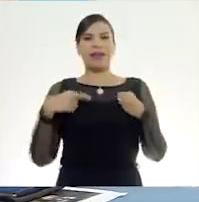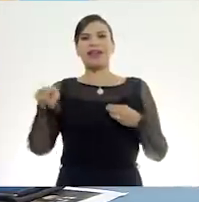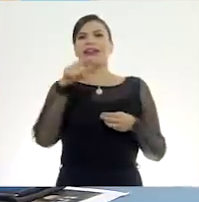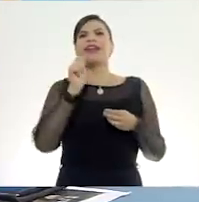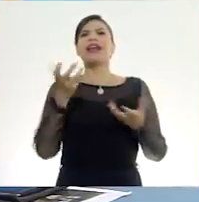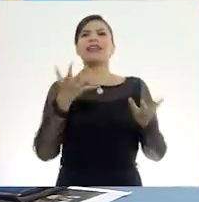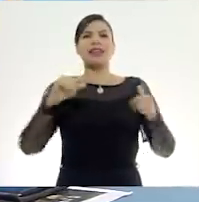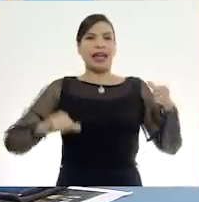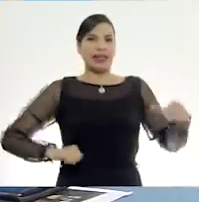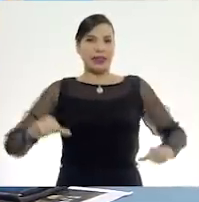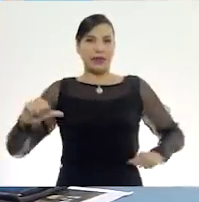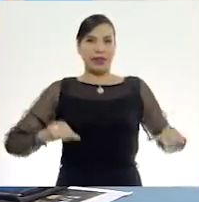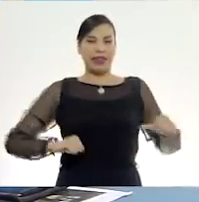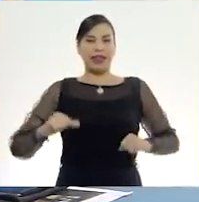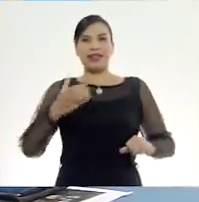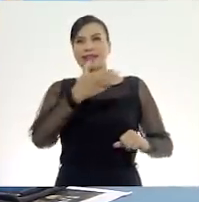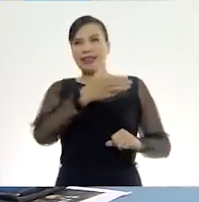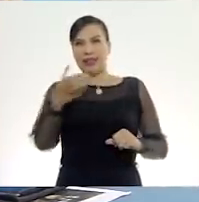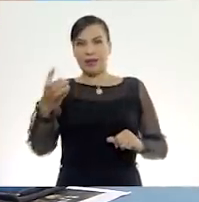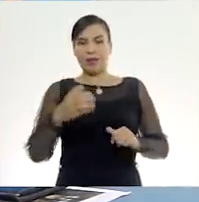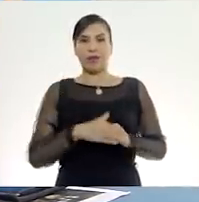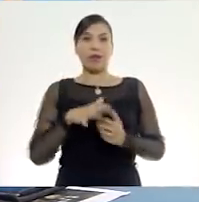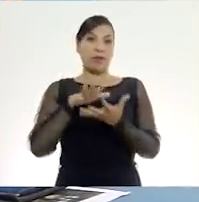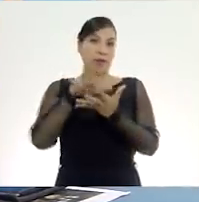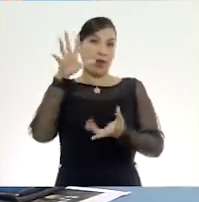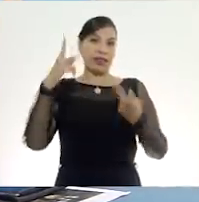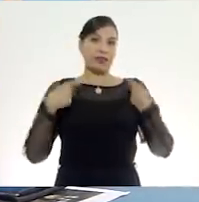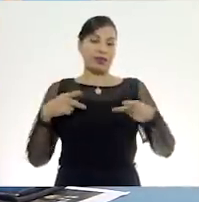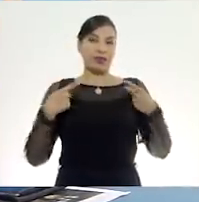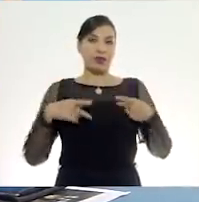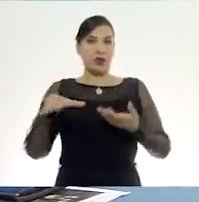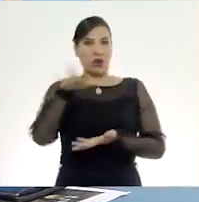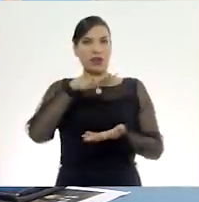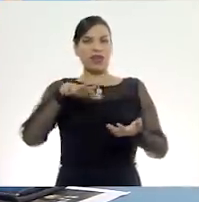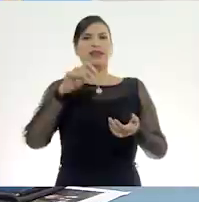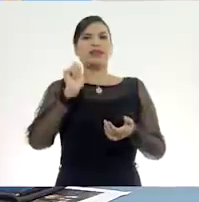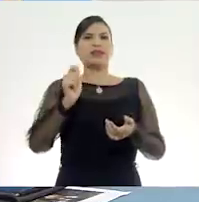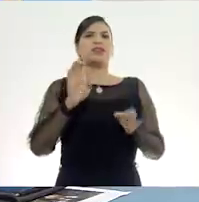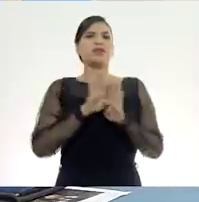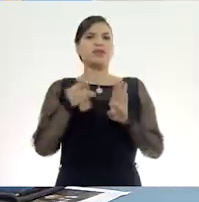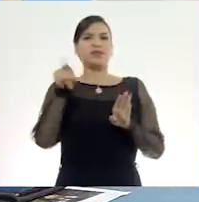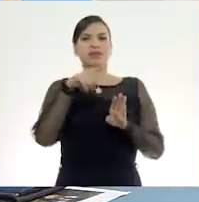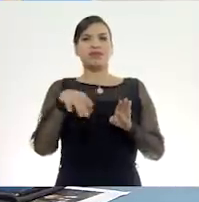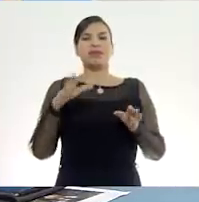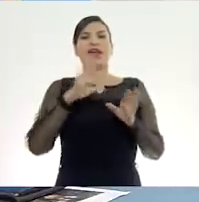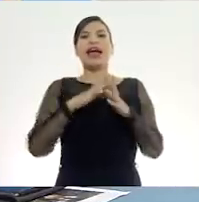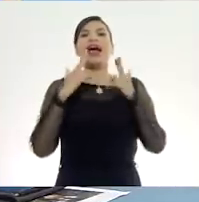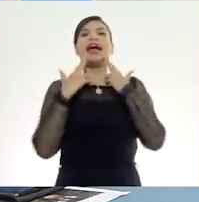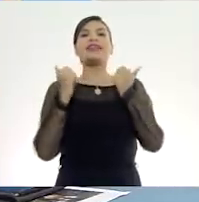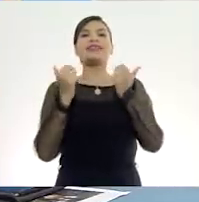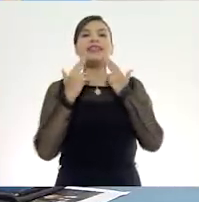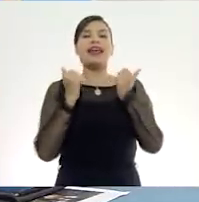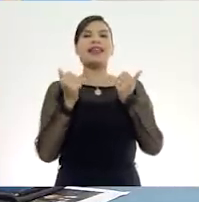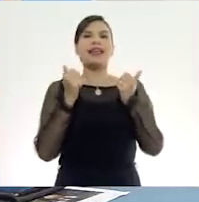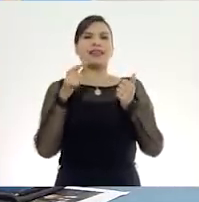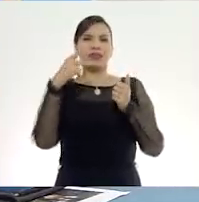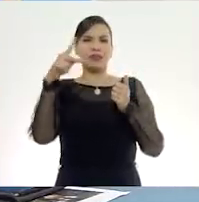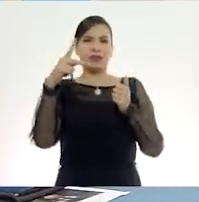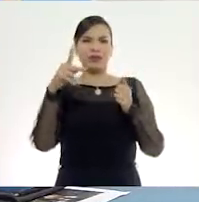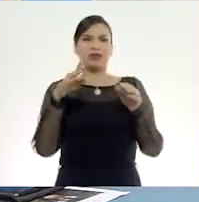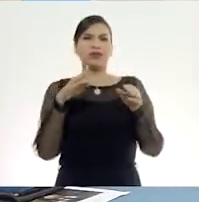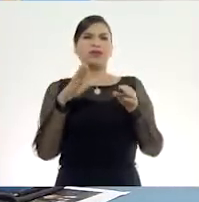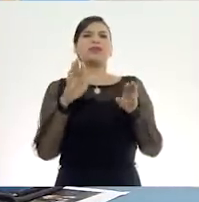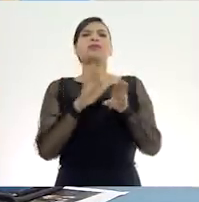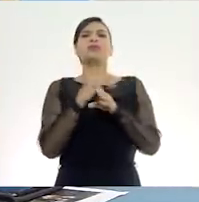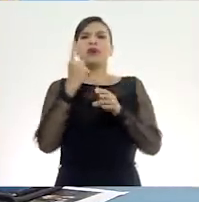dedicaba a actividades agrícolas. La mayor parte de la gente pertenecía a haciendas. ¿Por qué pertenecía a haciendas?